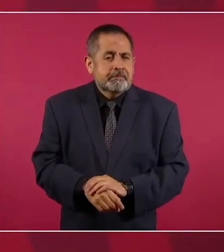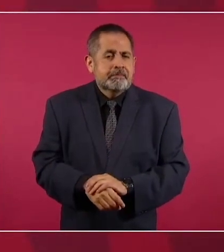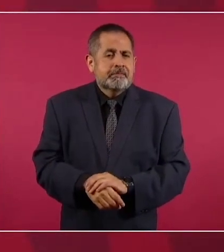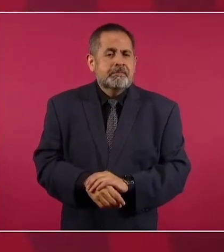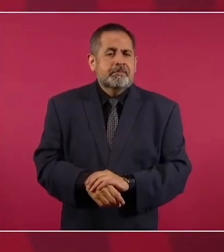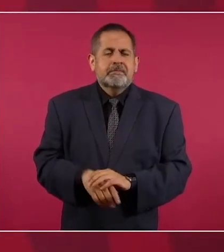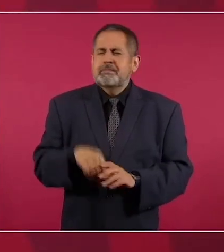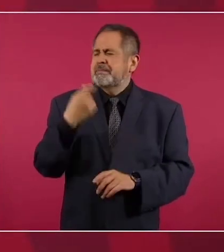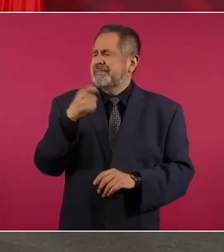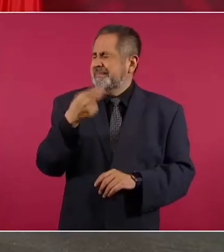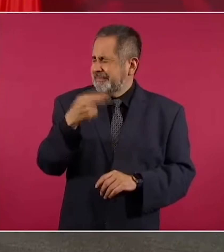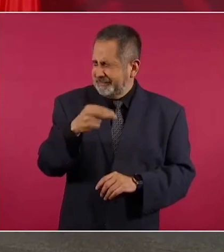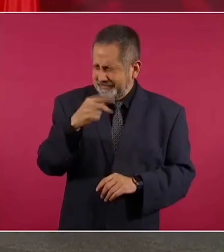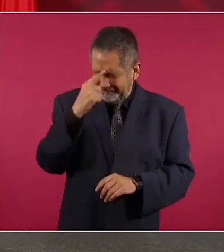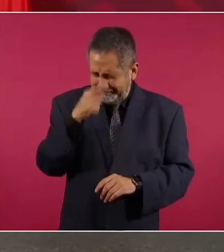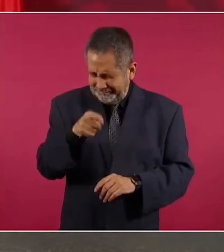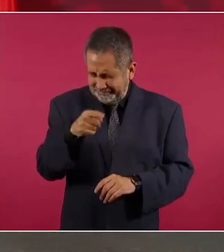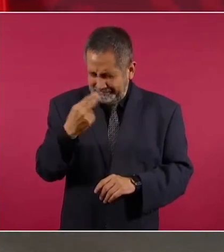se llamaba